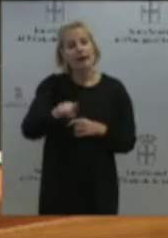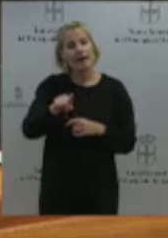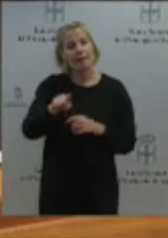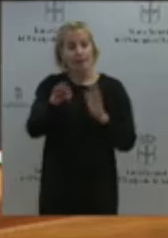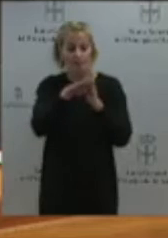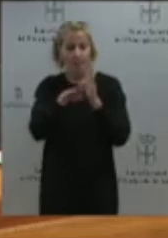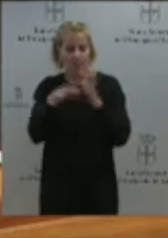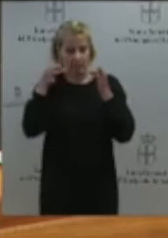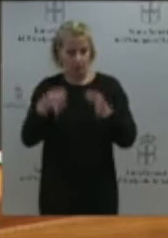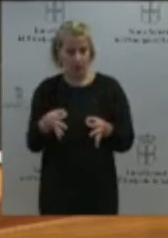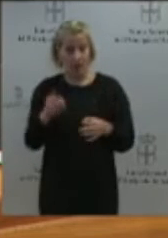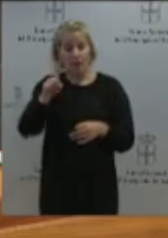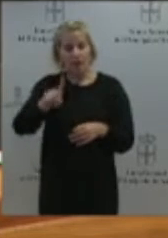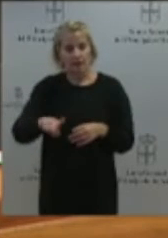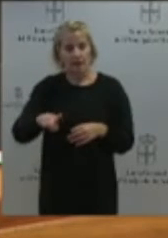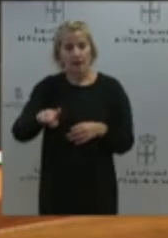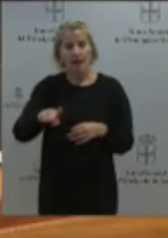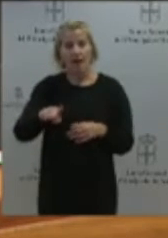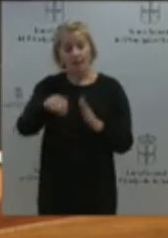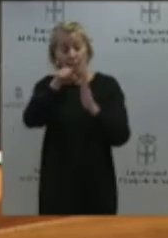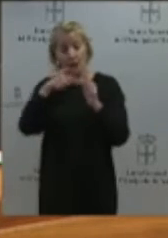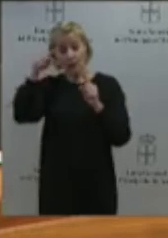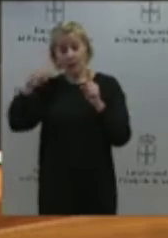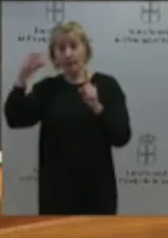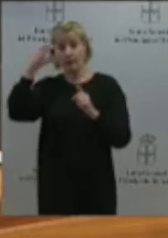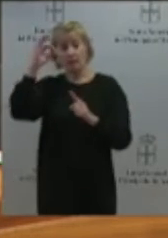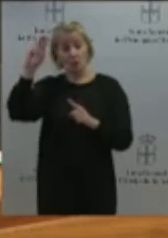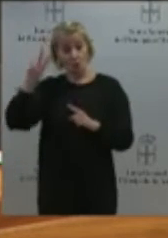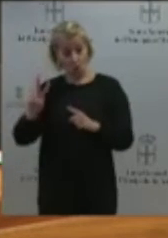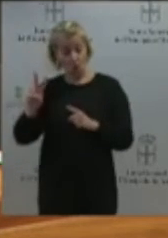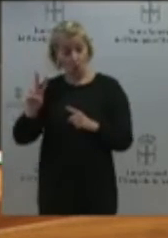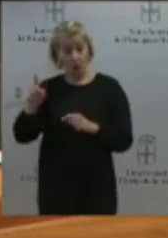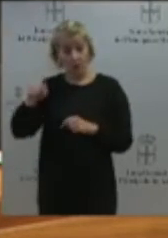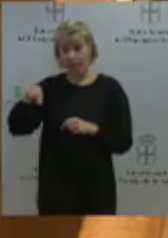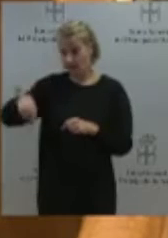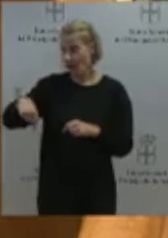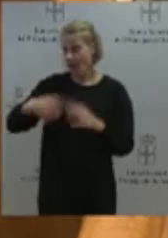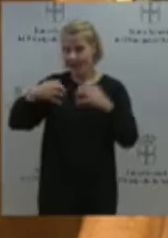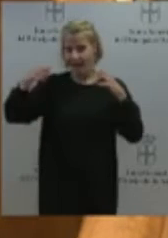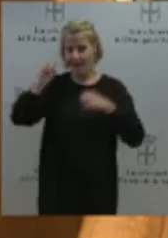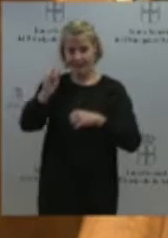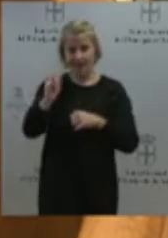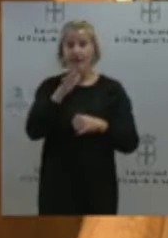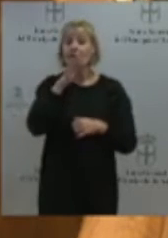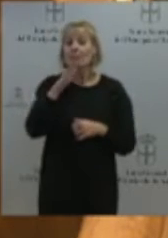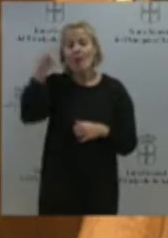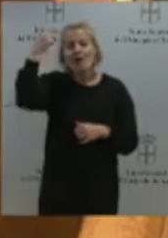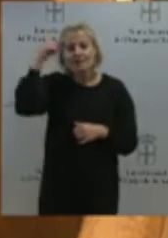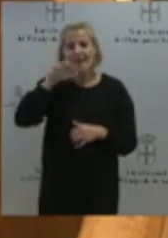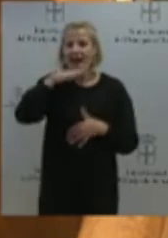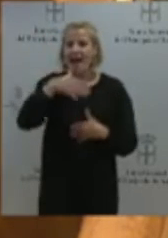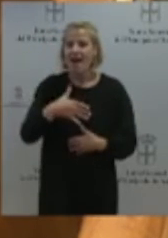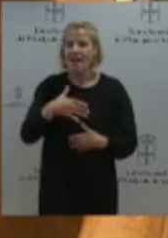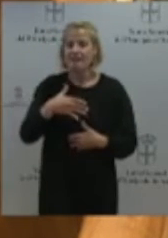de CO2 que he visto ya instalados en esta Cámara y que me parece muy bien, porque ahora sabemos que uno de los elementos fundamentales de contagio de COVID es